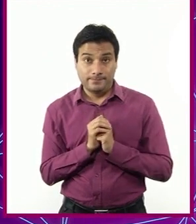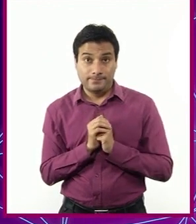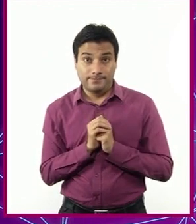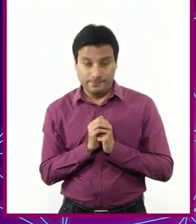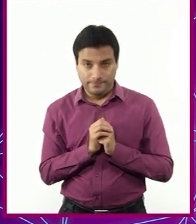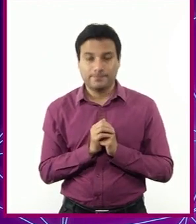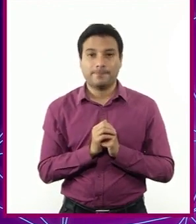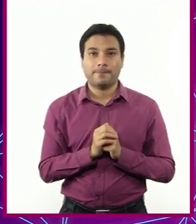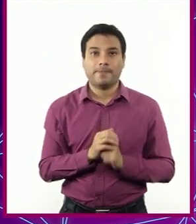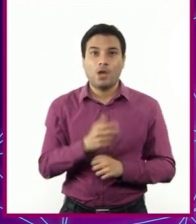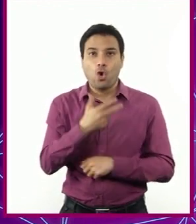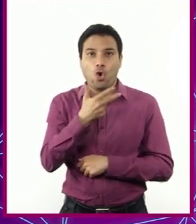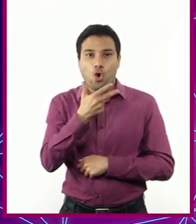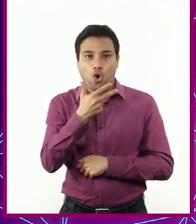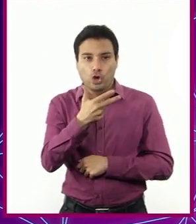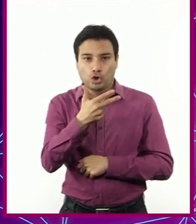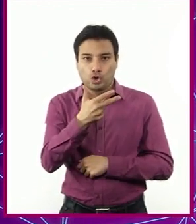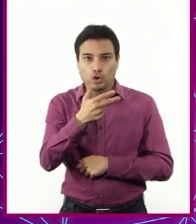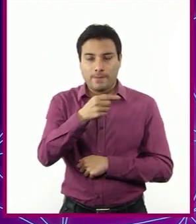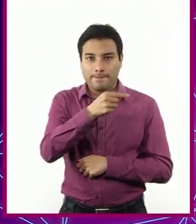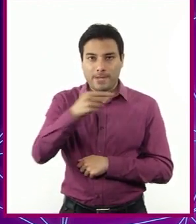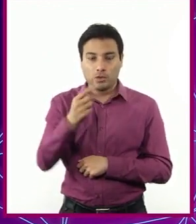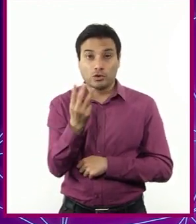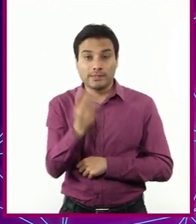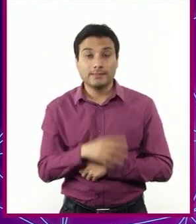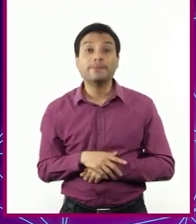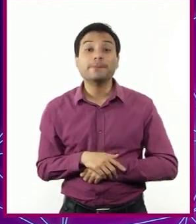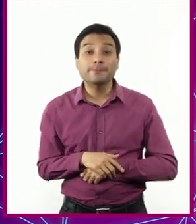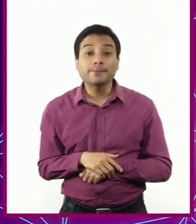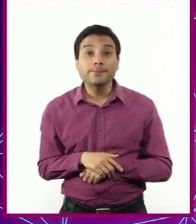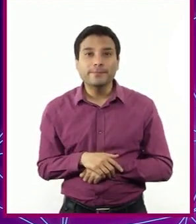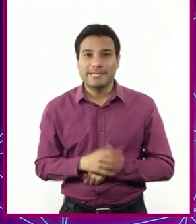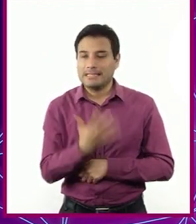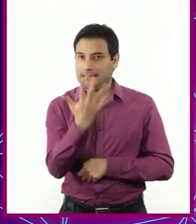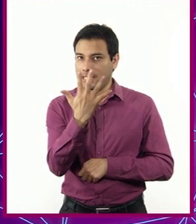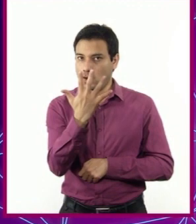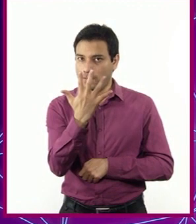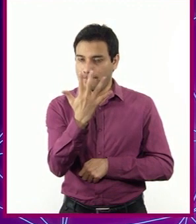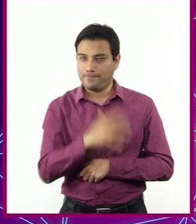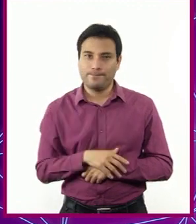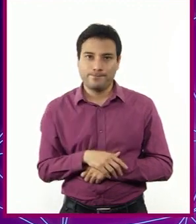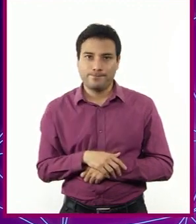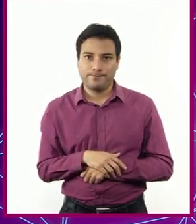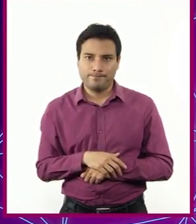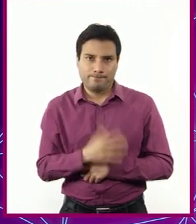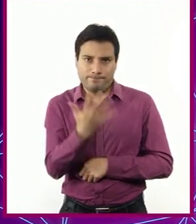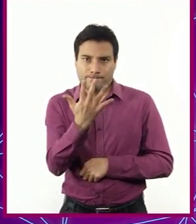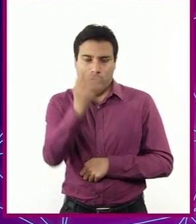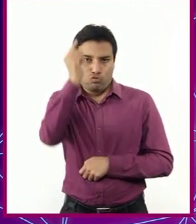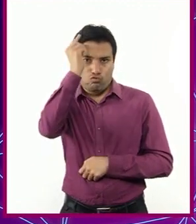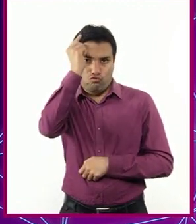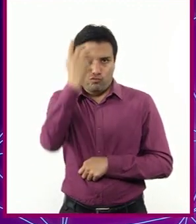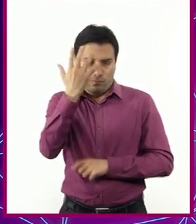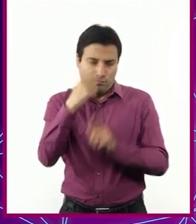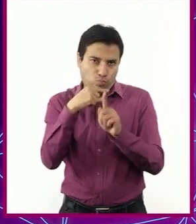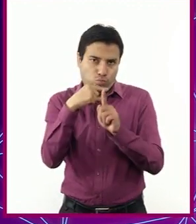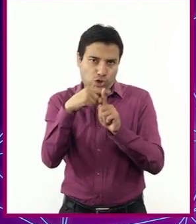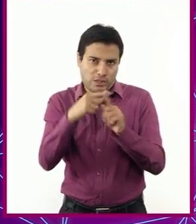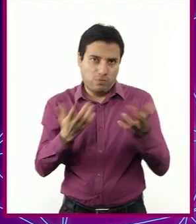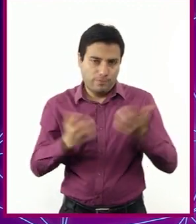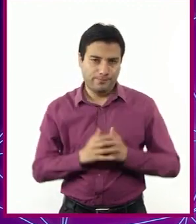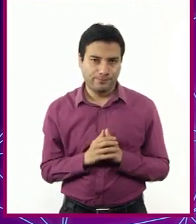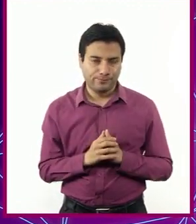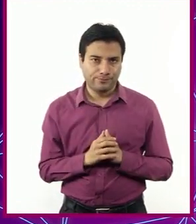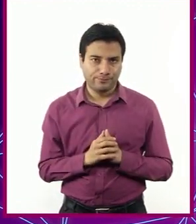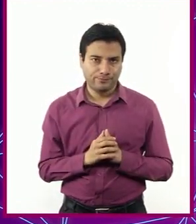al restar 8 menos 3, obtenemos 5, que es un exponente positivo.